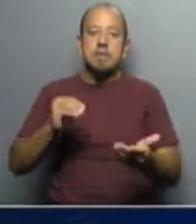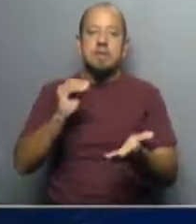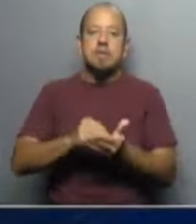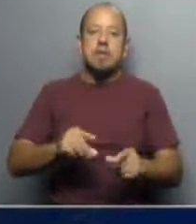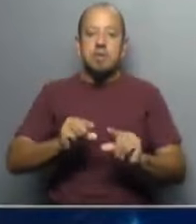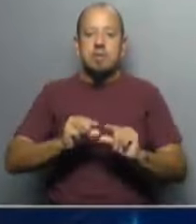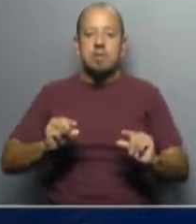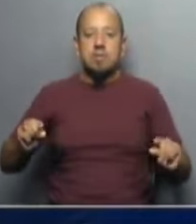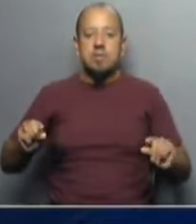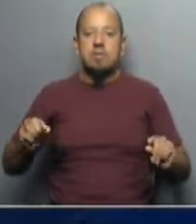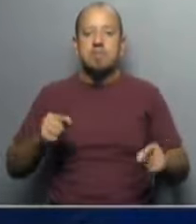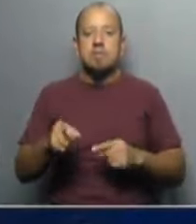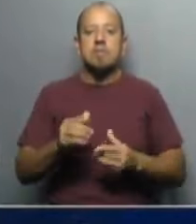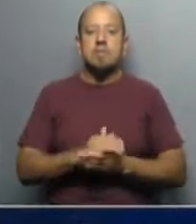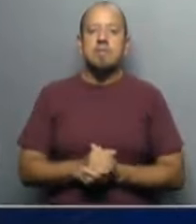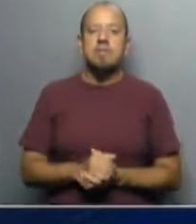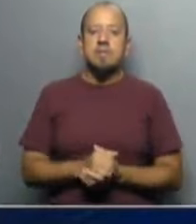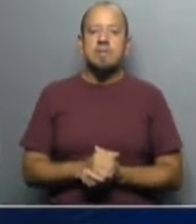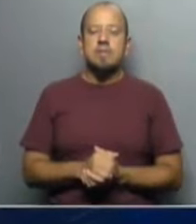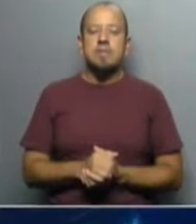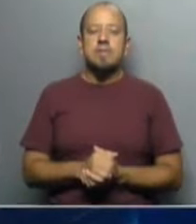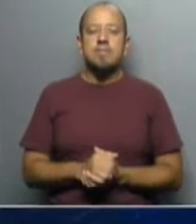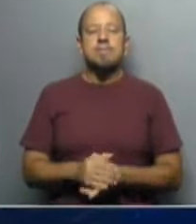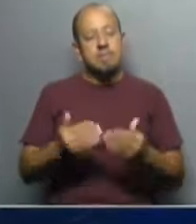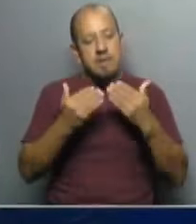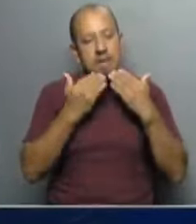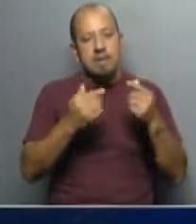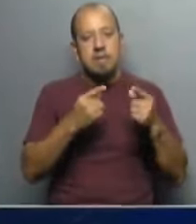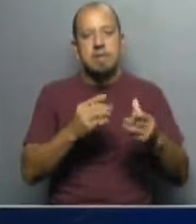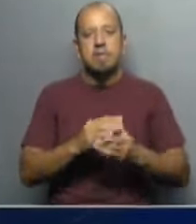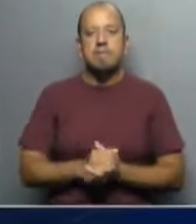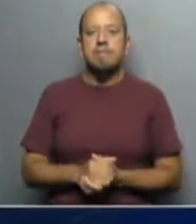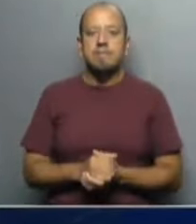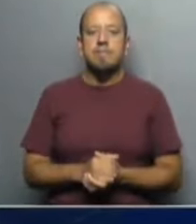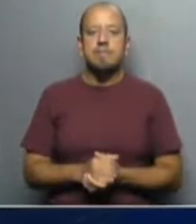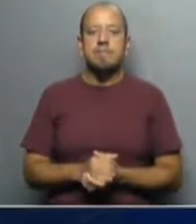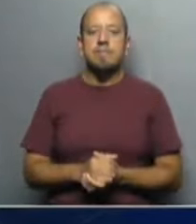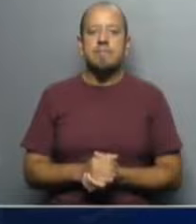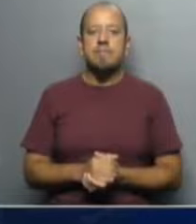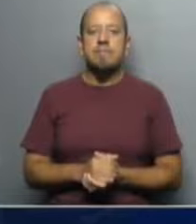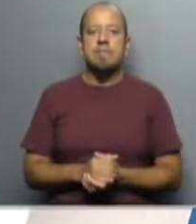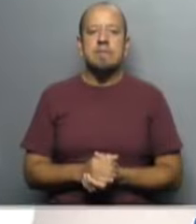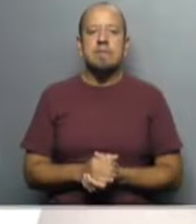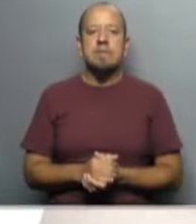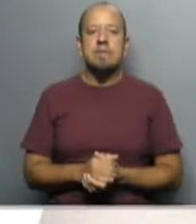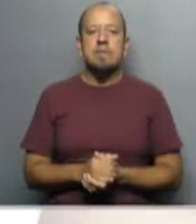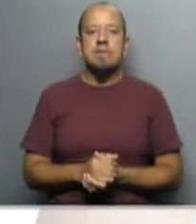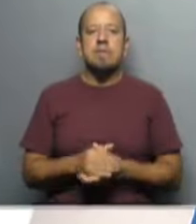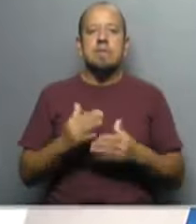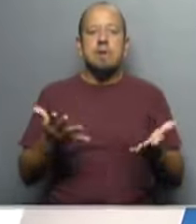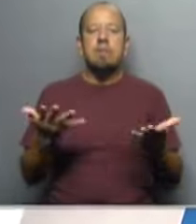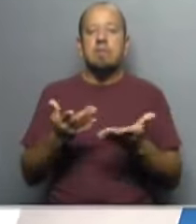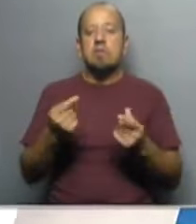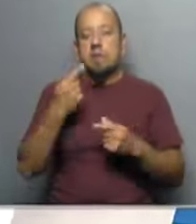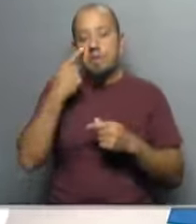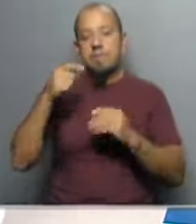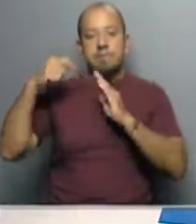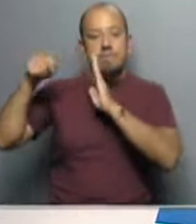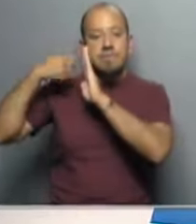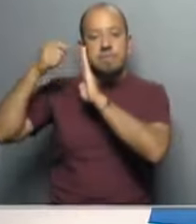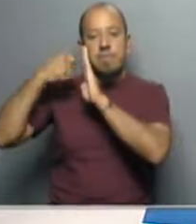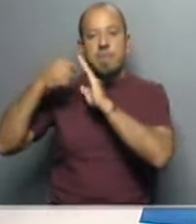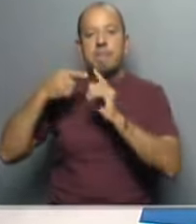colocado en gráficos por nuestro gran equipo. Pablo Valía, gracias. Hasta gracias a ustedes. Un placer, espacio, de verdad. Nos vamos con videoclip, como suele suceder.